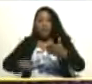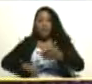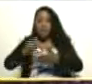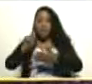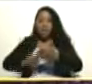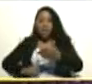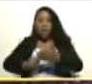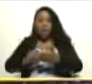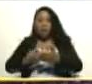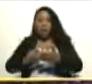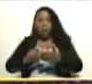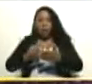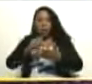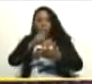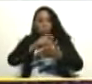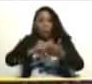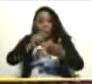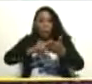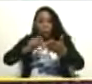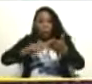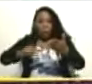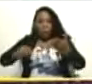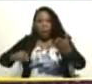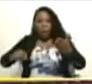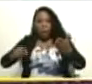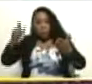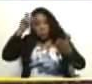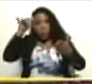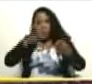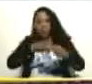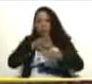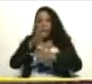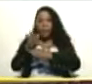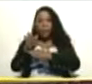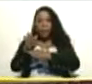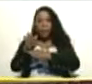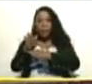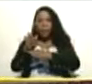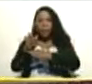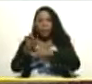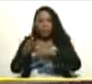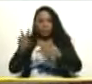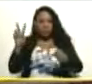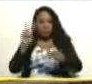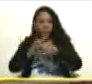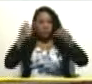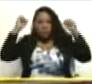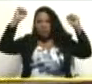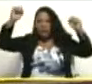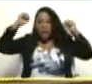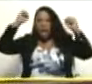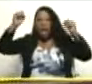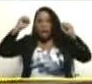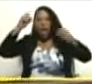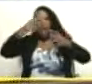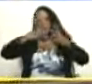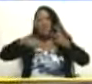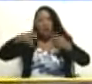planas. Y hubo parte del pueblo que salió a violencia, disturbios en varias ciudades de